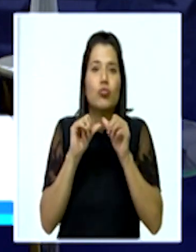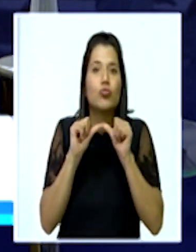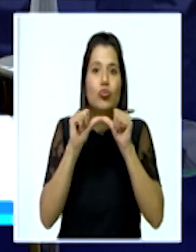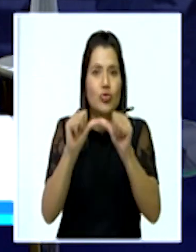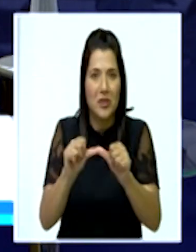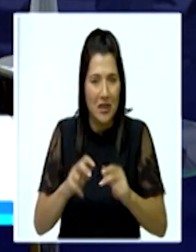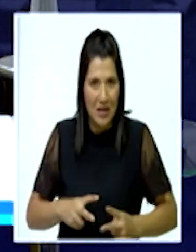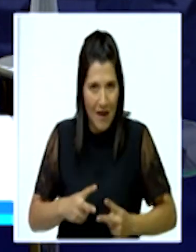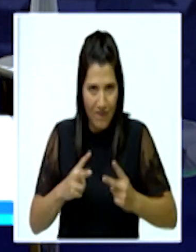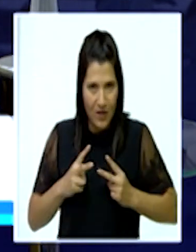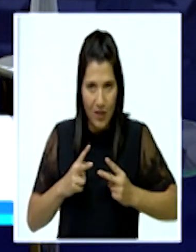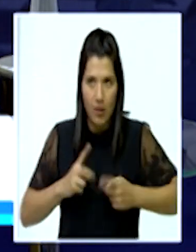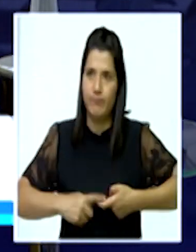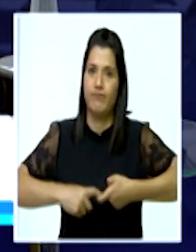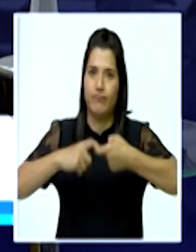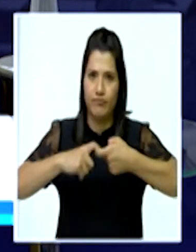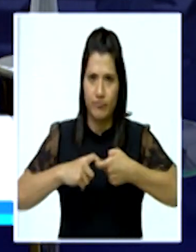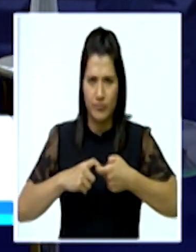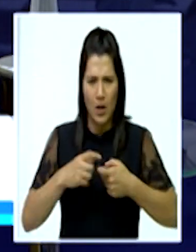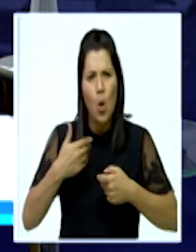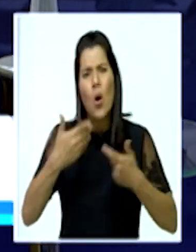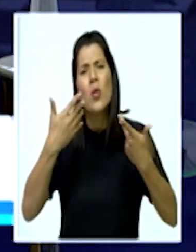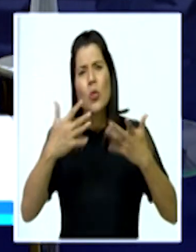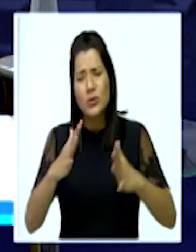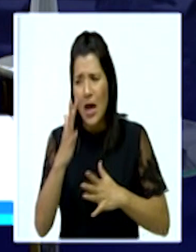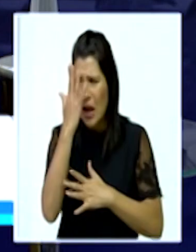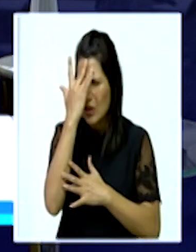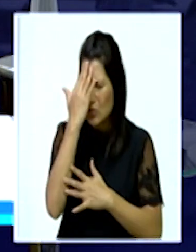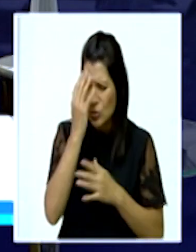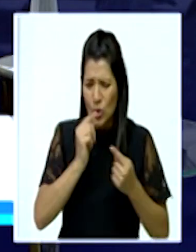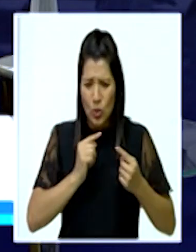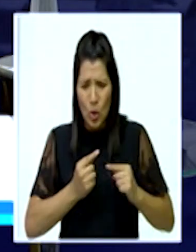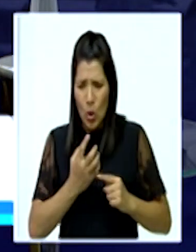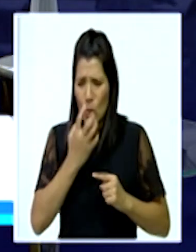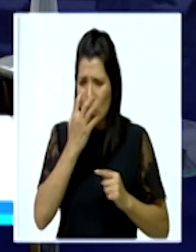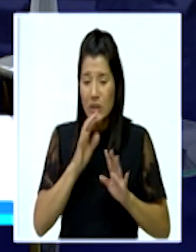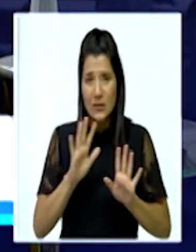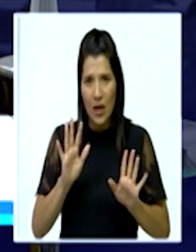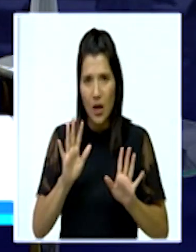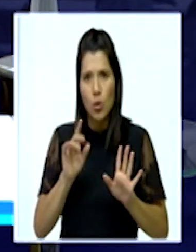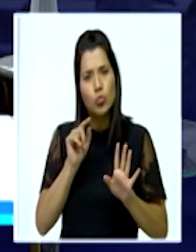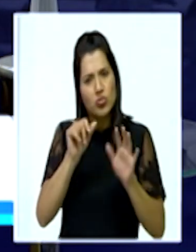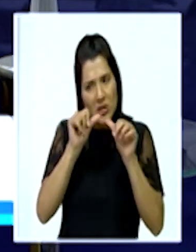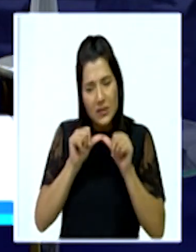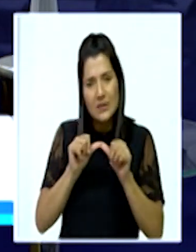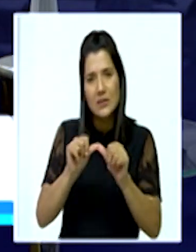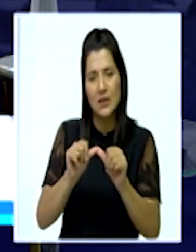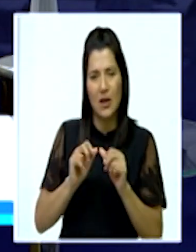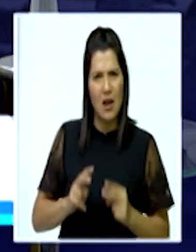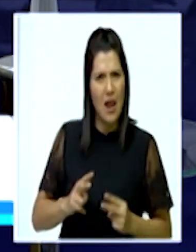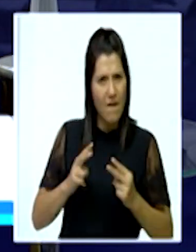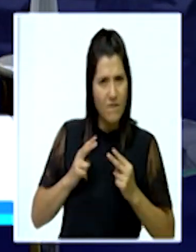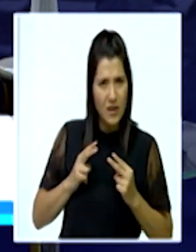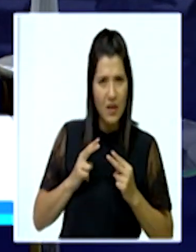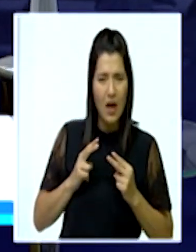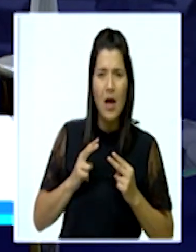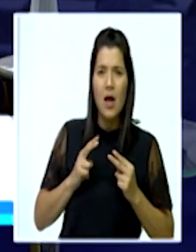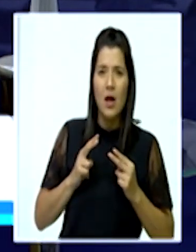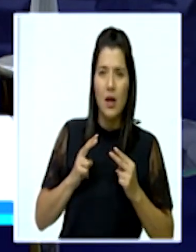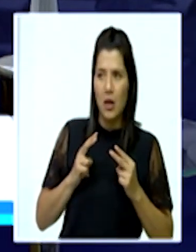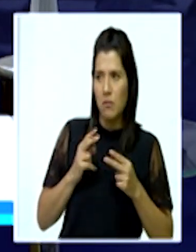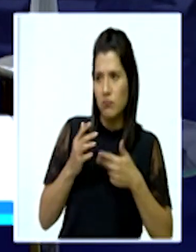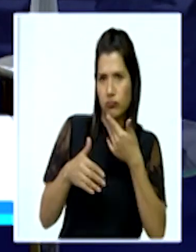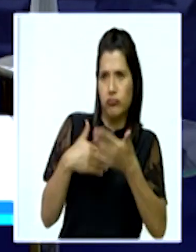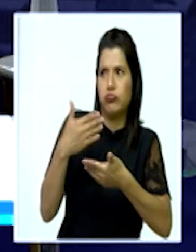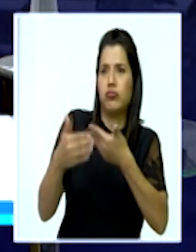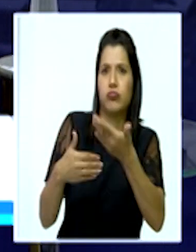hemos pasado la angustia, el dolor, la ira y todo, volvemos a la vida funcional, tal vez no normal. Pero